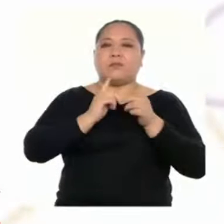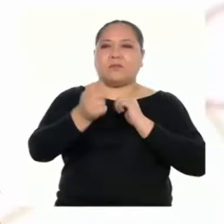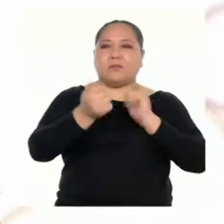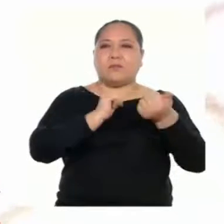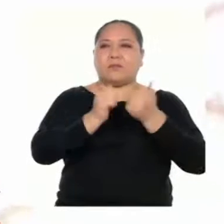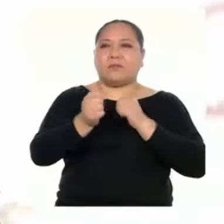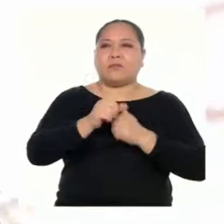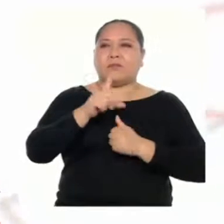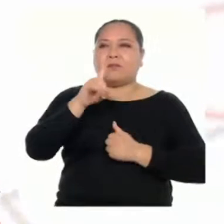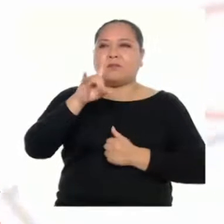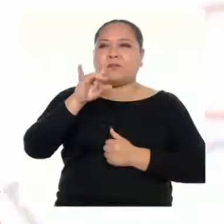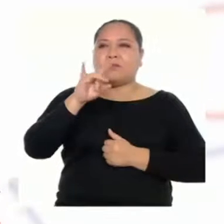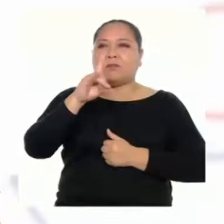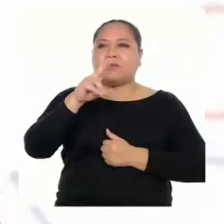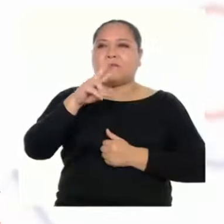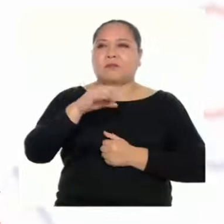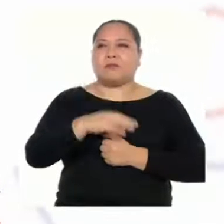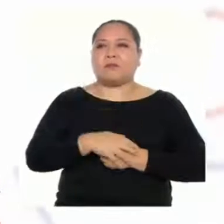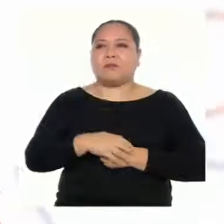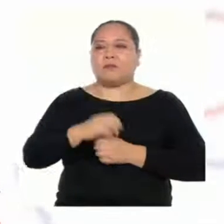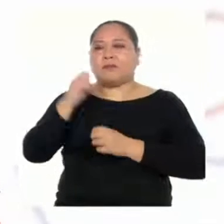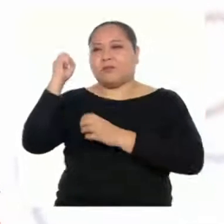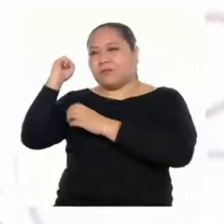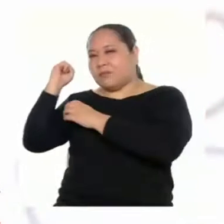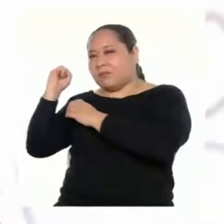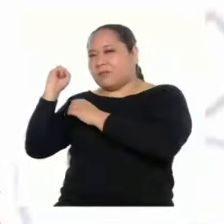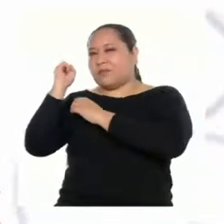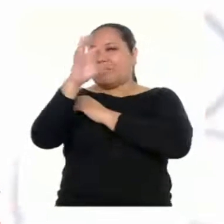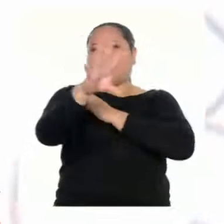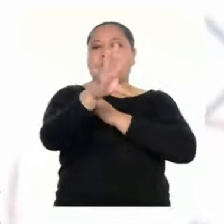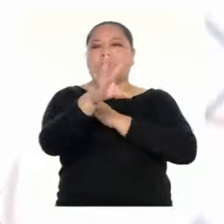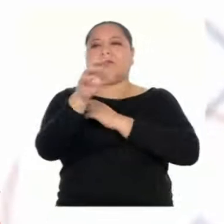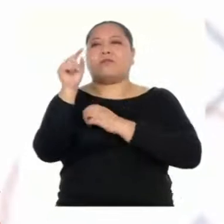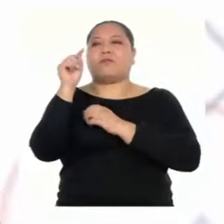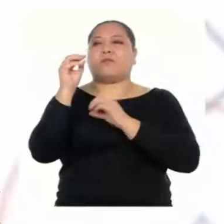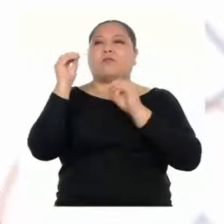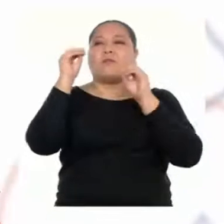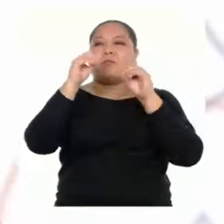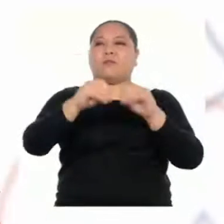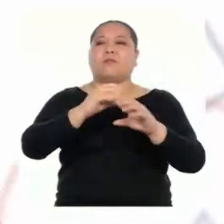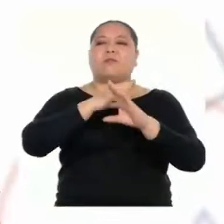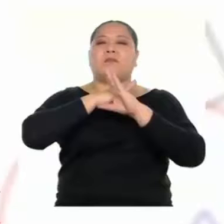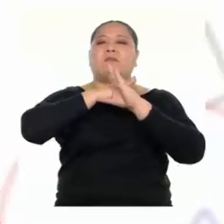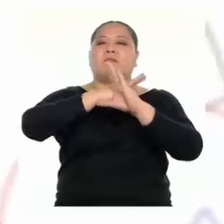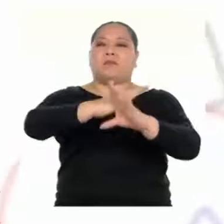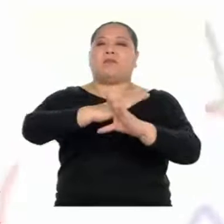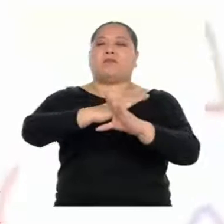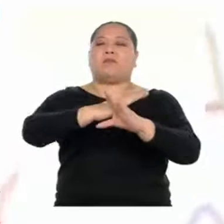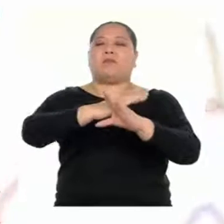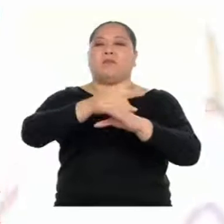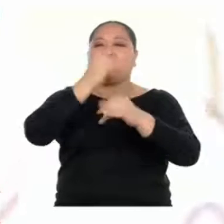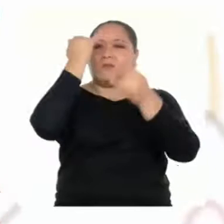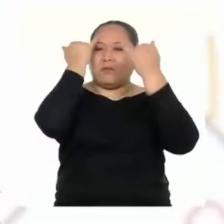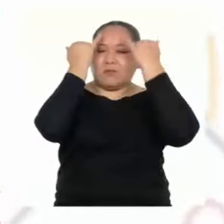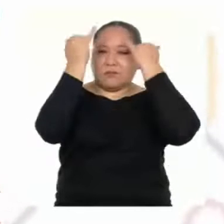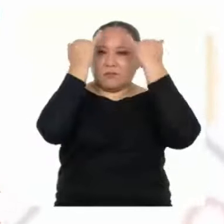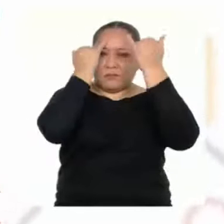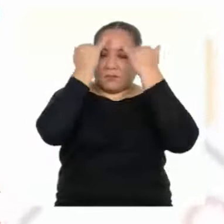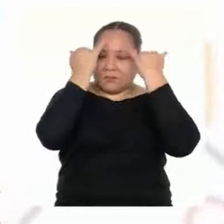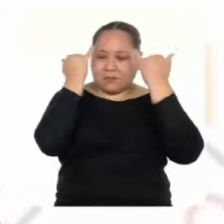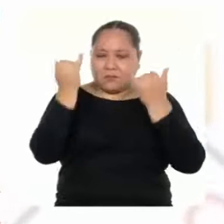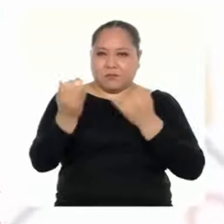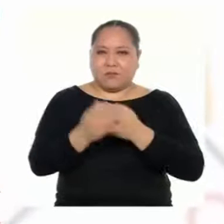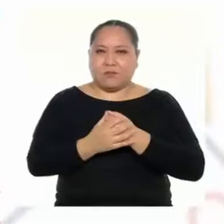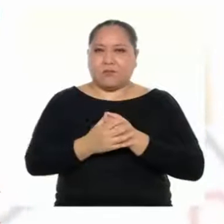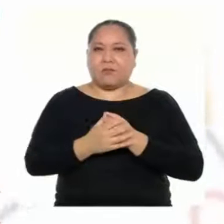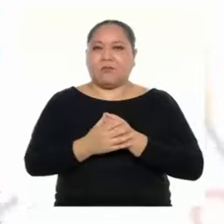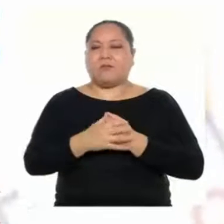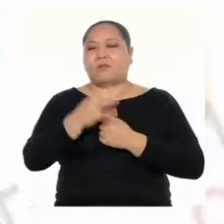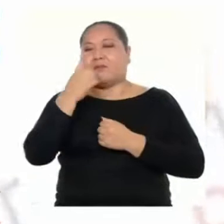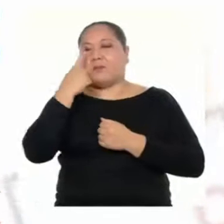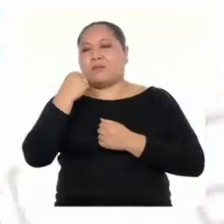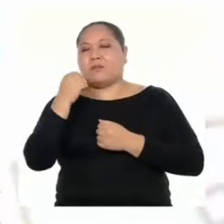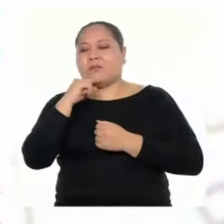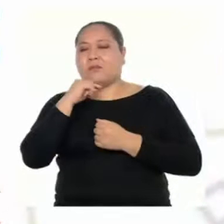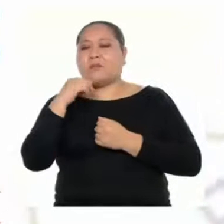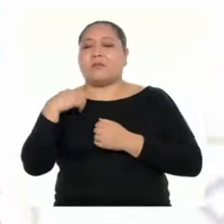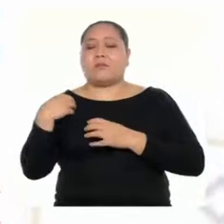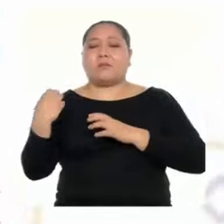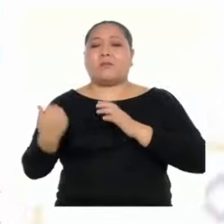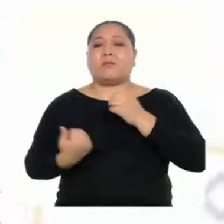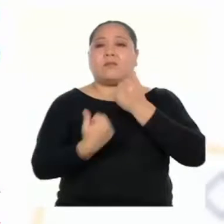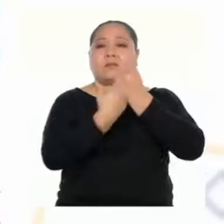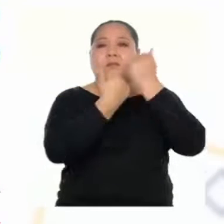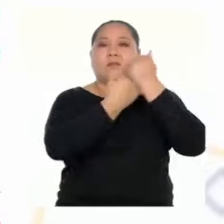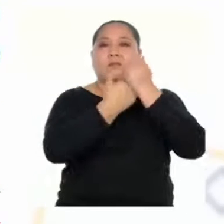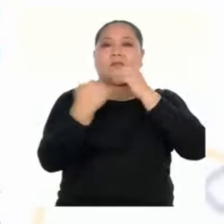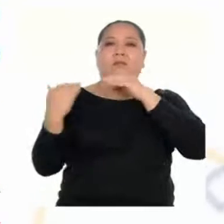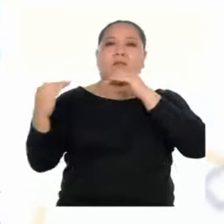Lubia Soledad Asensio, lanzadora de bala. Le ponen un alto a los estereotipos y respaldan la importancia de la igualdad de género